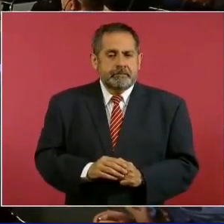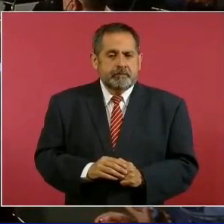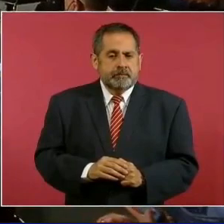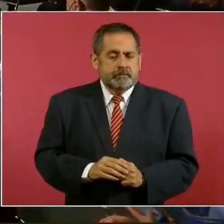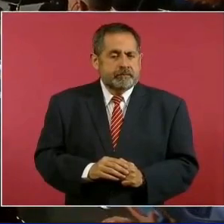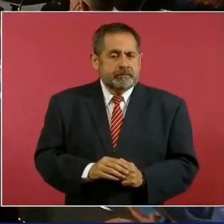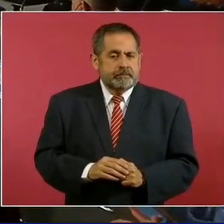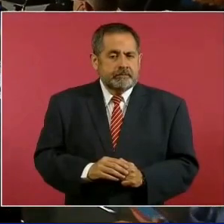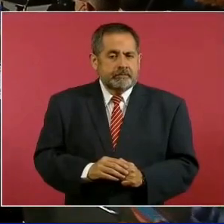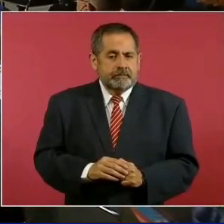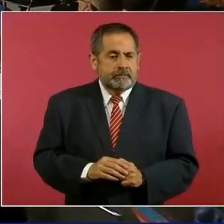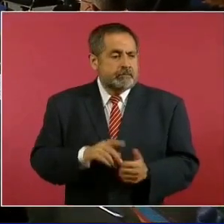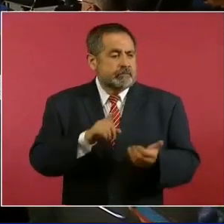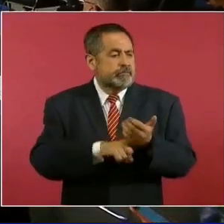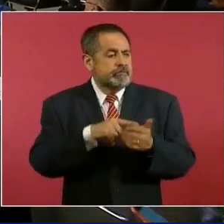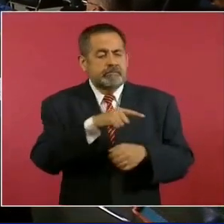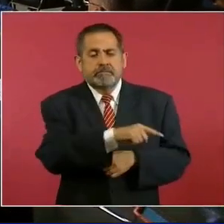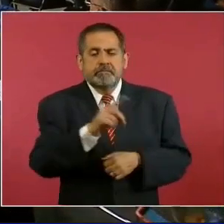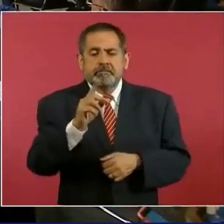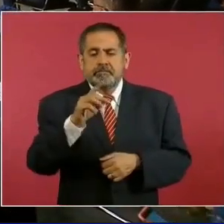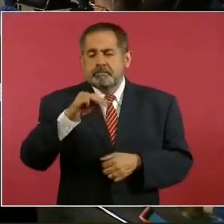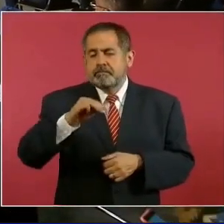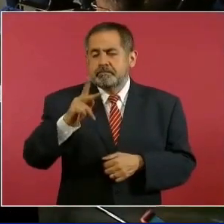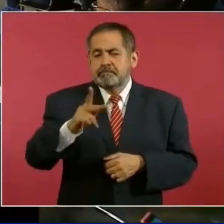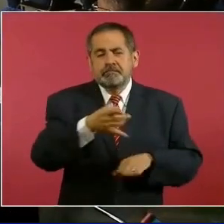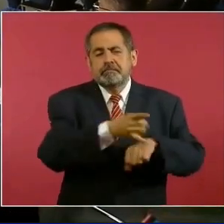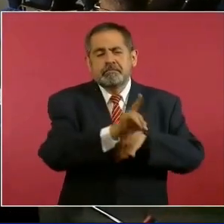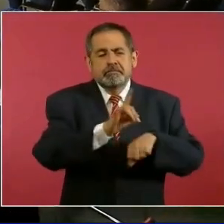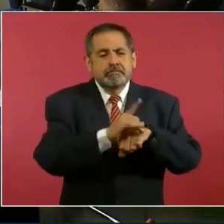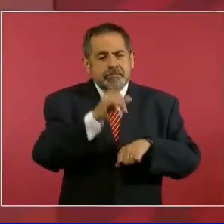sino por ineficiencia,